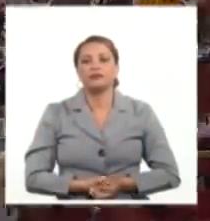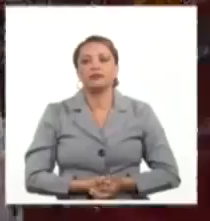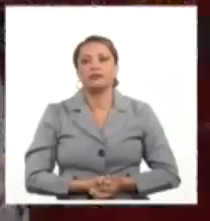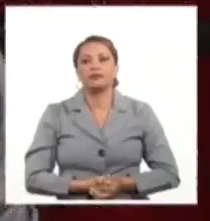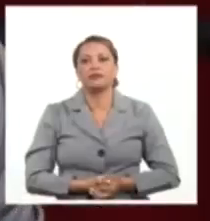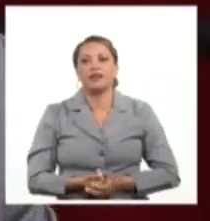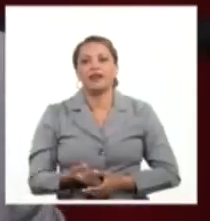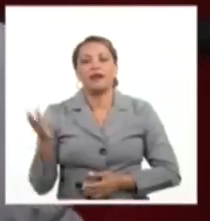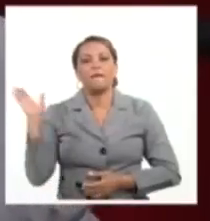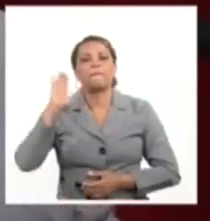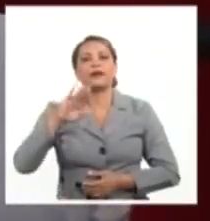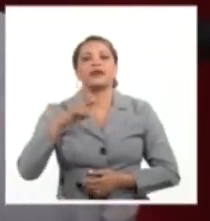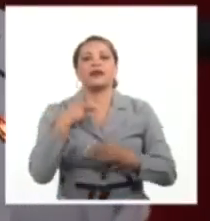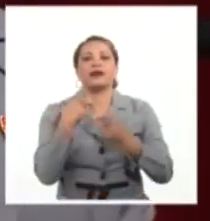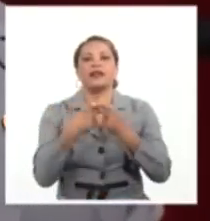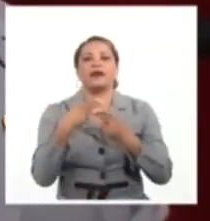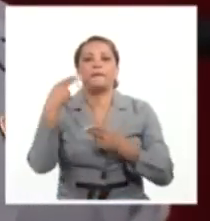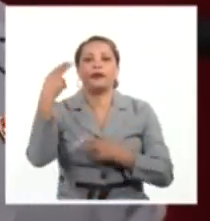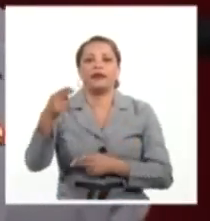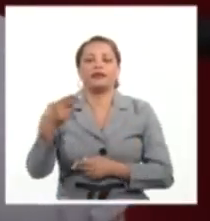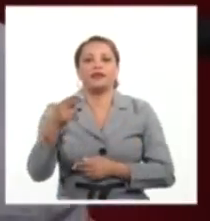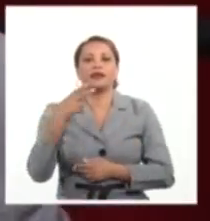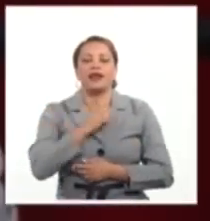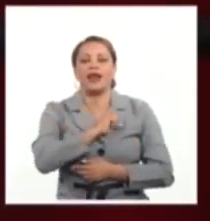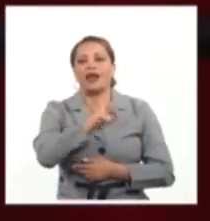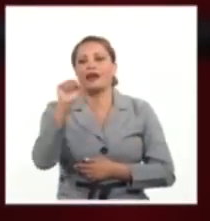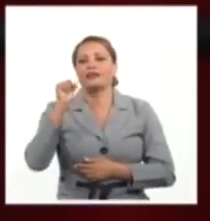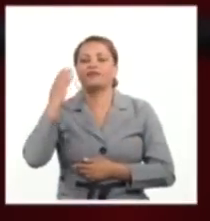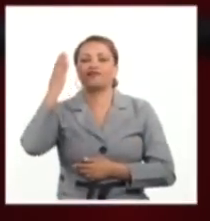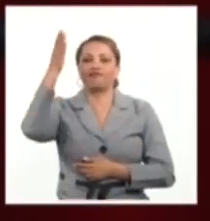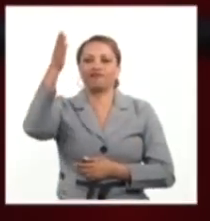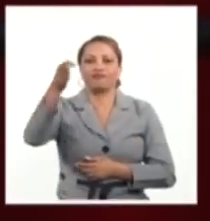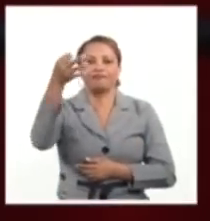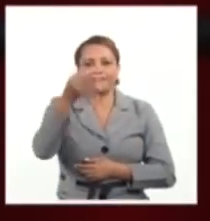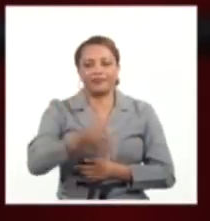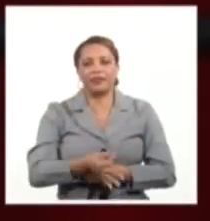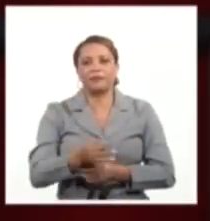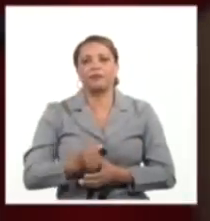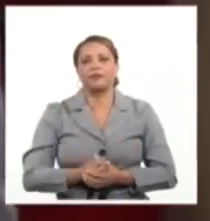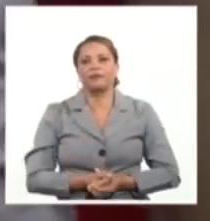Venga la esperanza, hasta la victoria siempre.